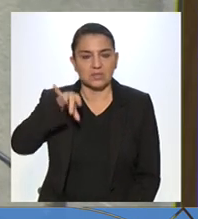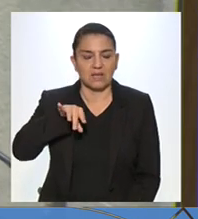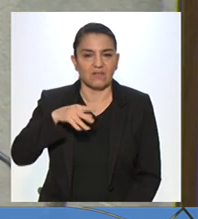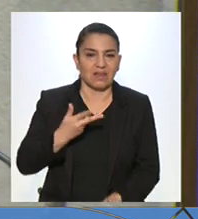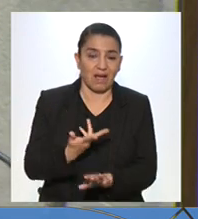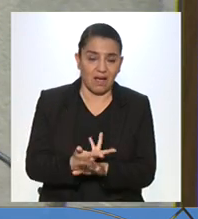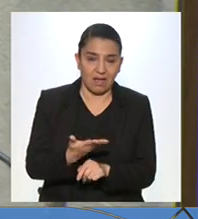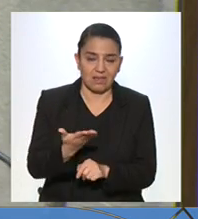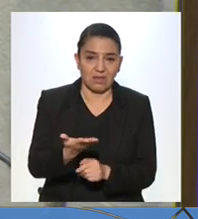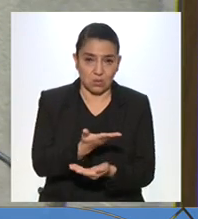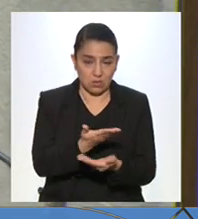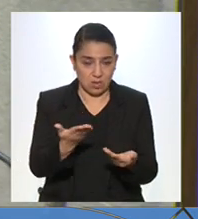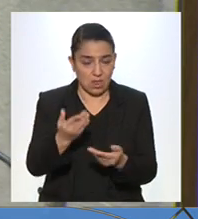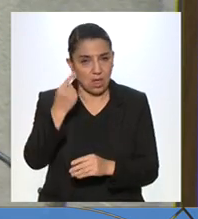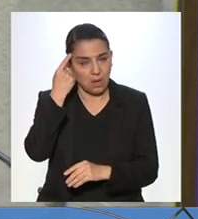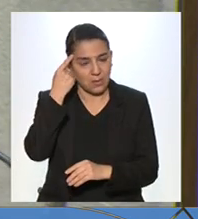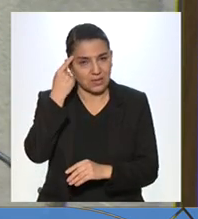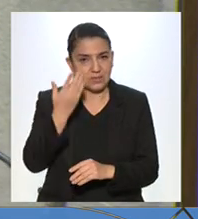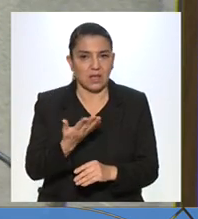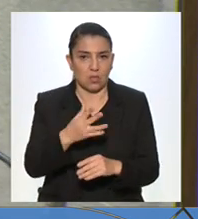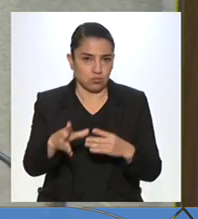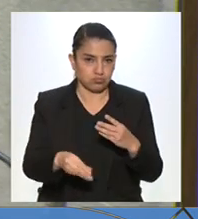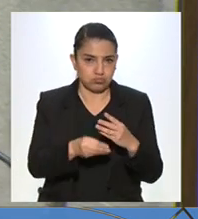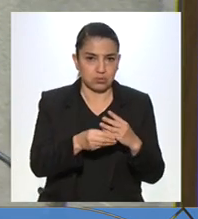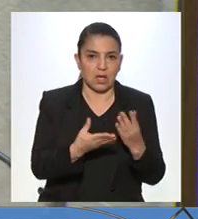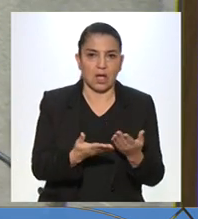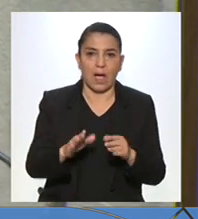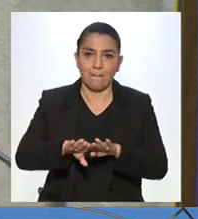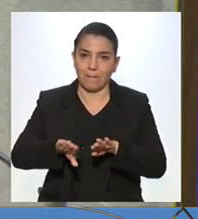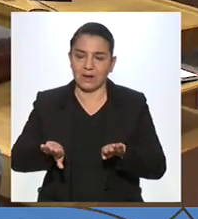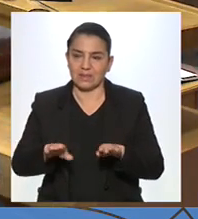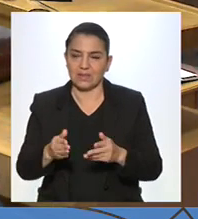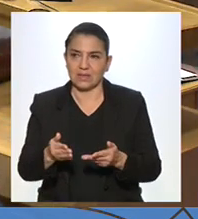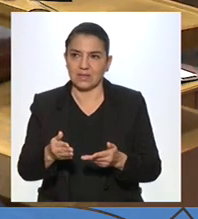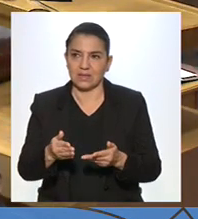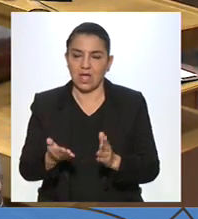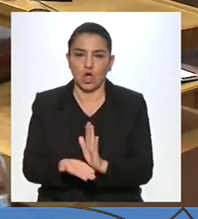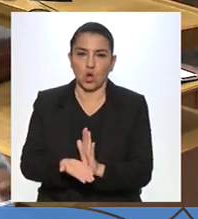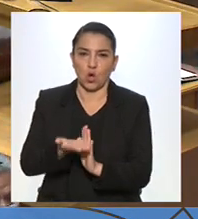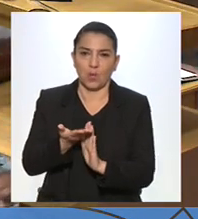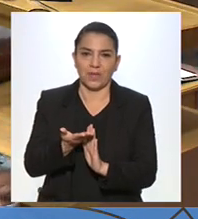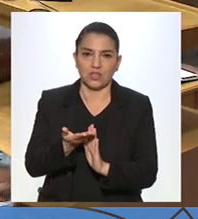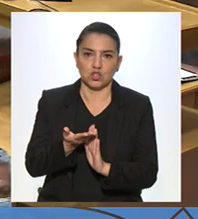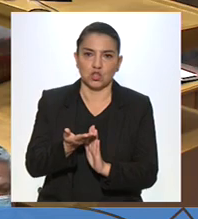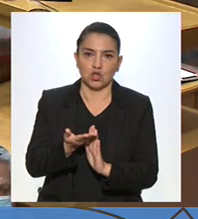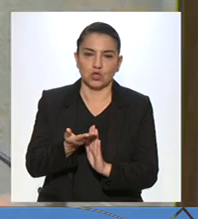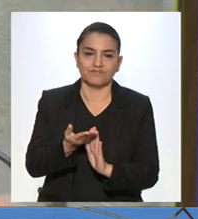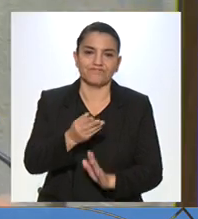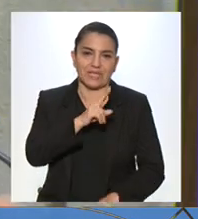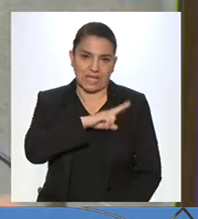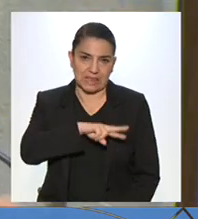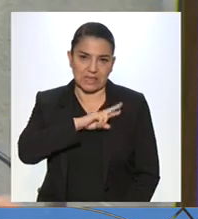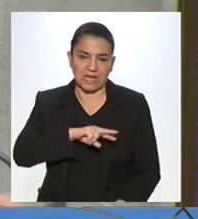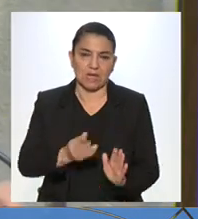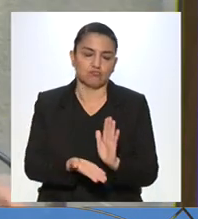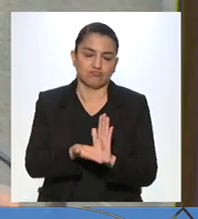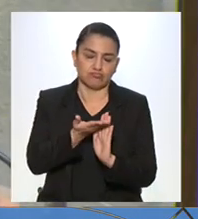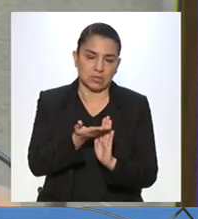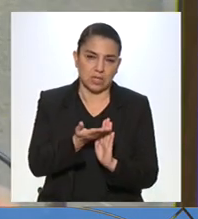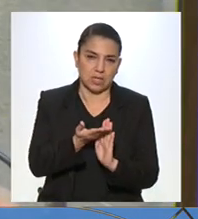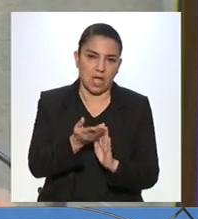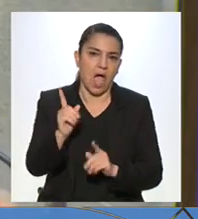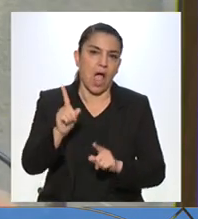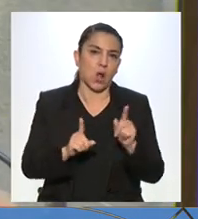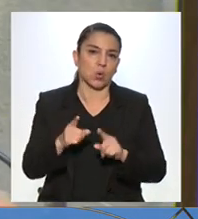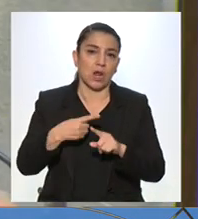tienen considerado, aparte de el aumento de tasas de interés, algún otro elemento, alguna